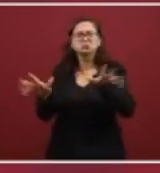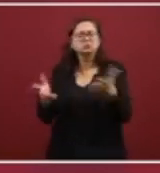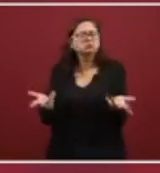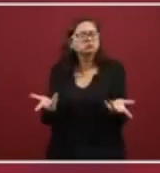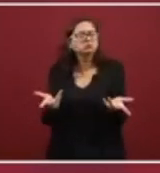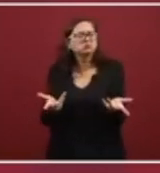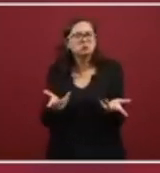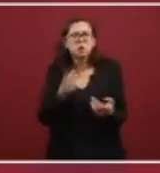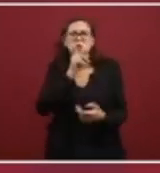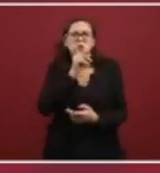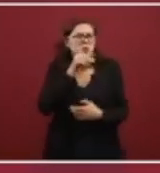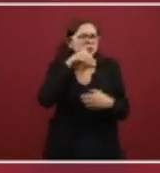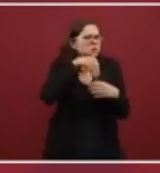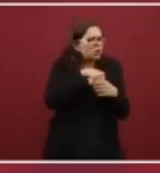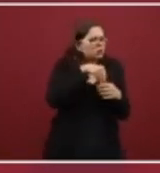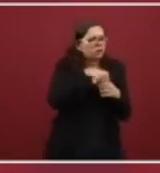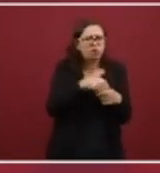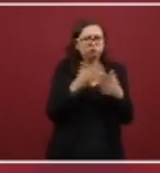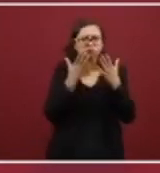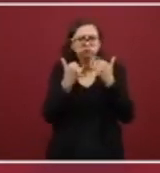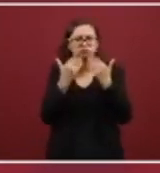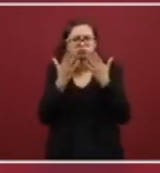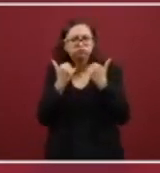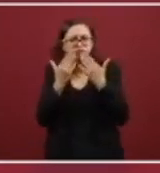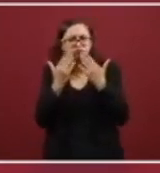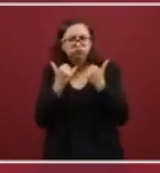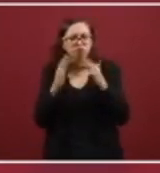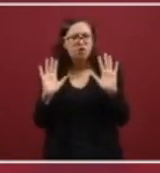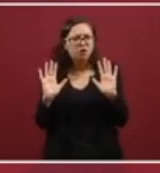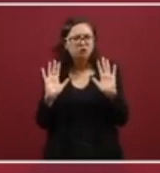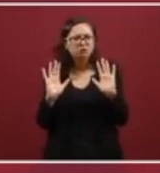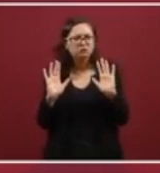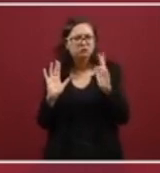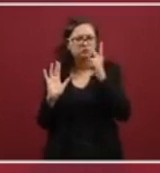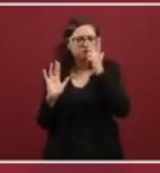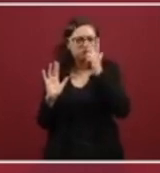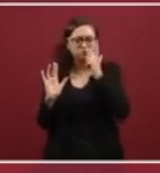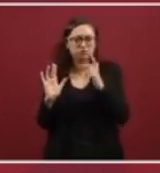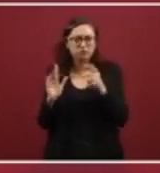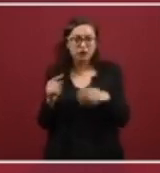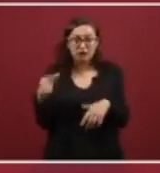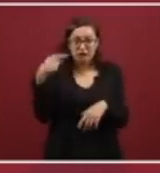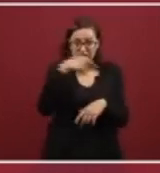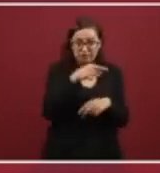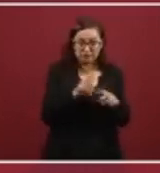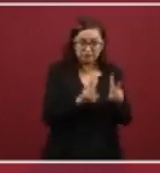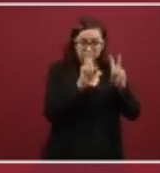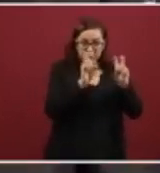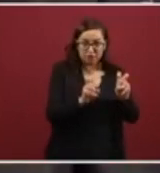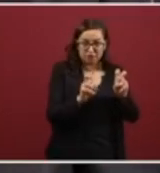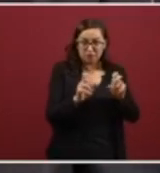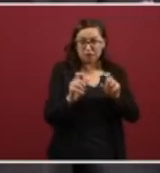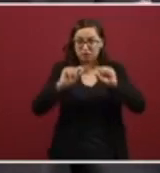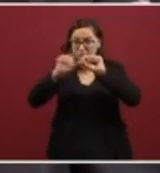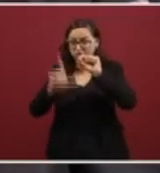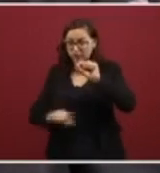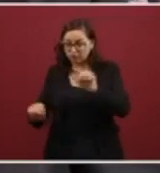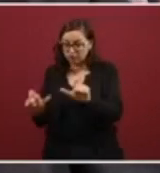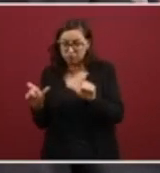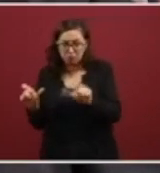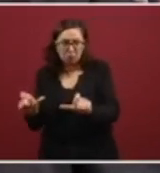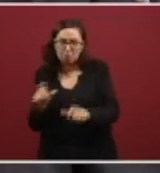la reunión, no fue una reunión secreta en su momento. Ahora, ahí no se habló del despliegue de la Guardia Nacional que estamos hablando ahora, se